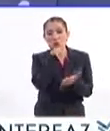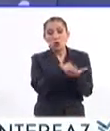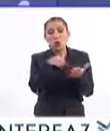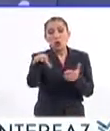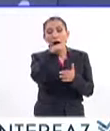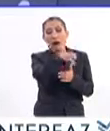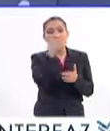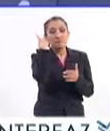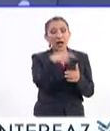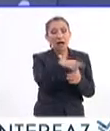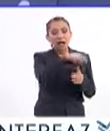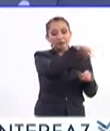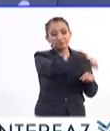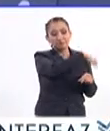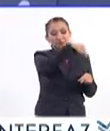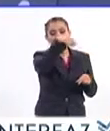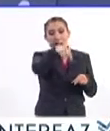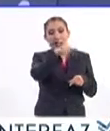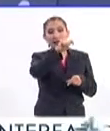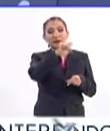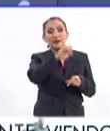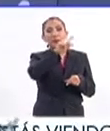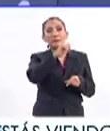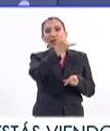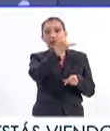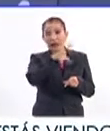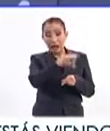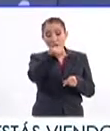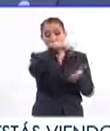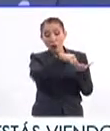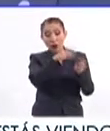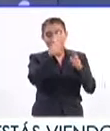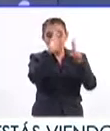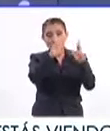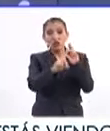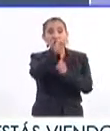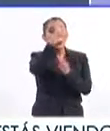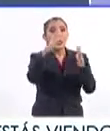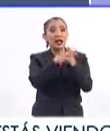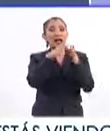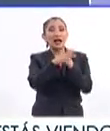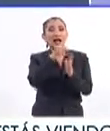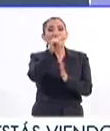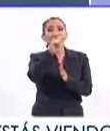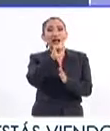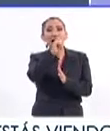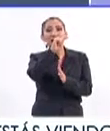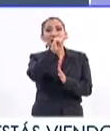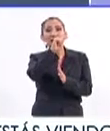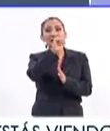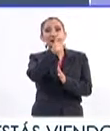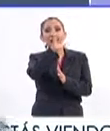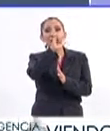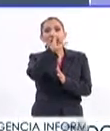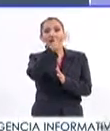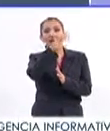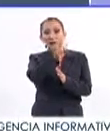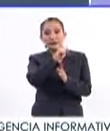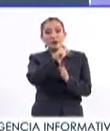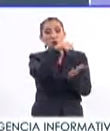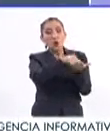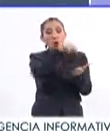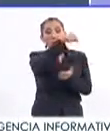de peregrinación. Por ejemplo, el Tepeyac, en este espacio se veneraban las diosas de la guerra tlatelolcas, ¿no? Entonces